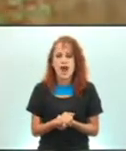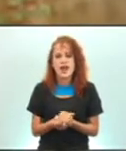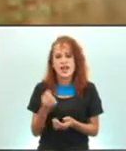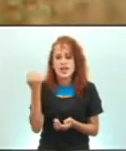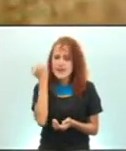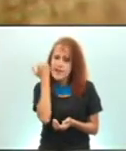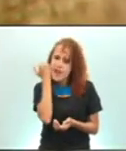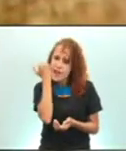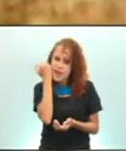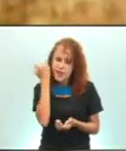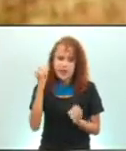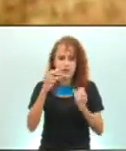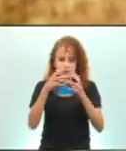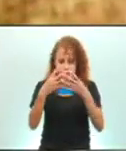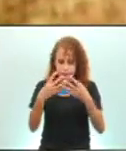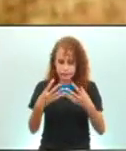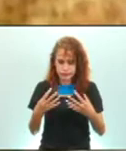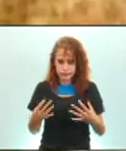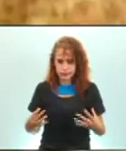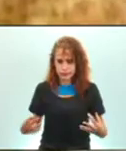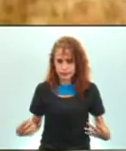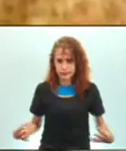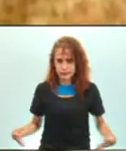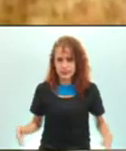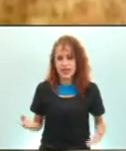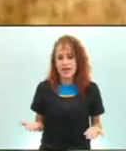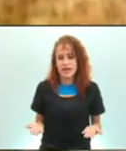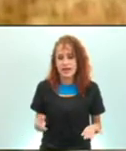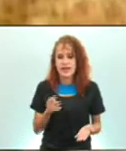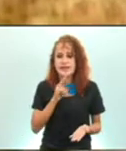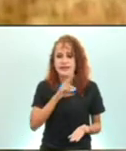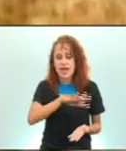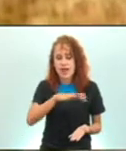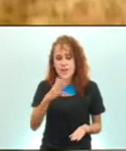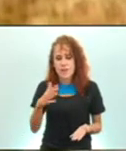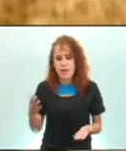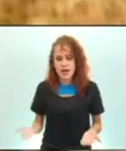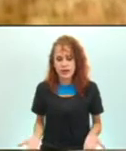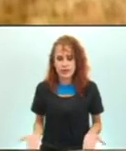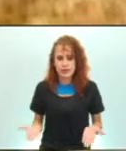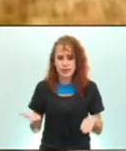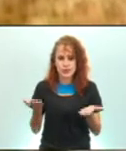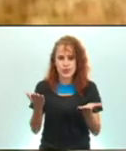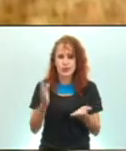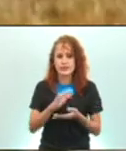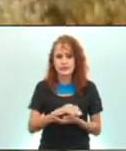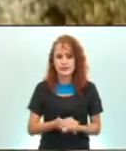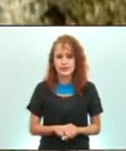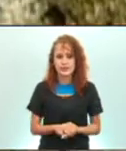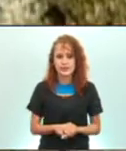de nieve del planeta, se derriten los polos y asciende el nivel medio del mar.